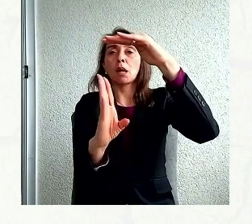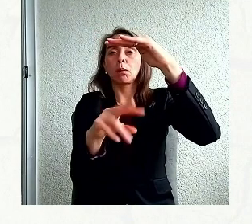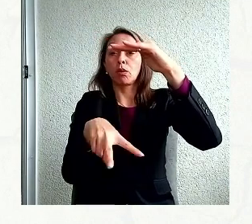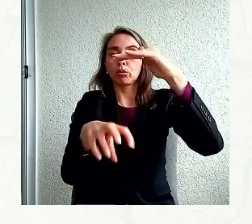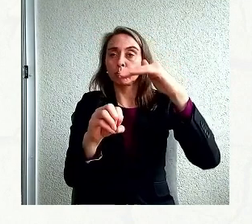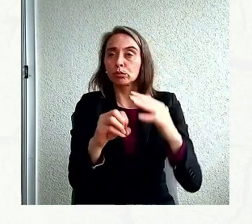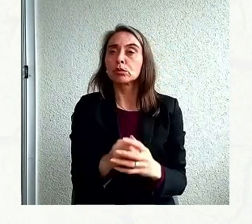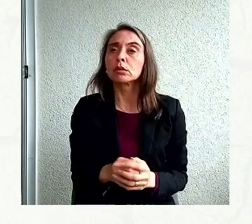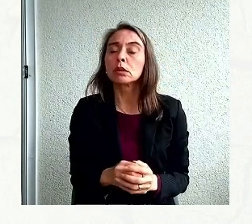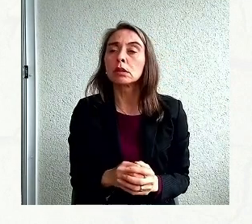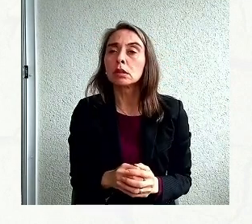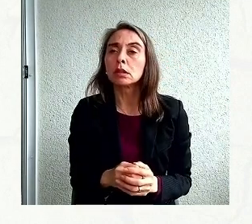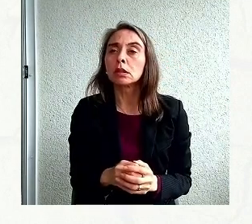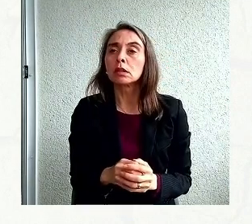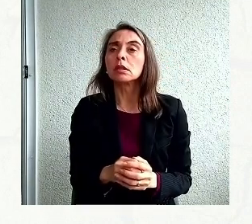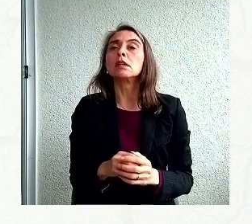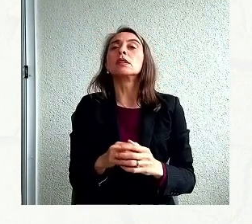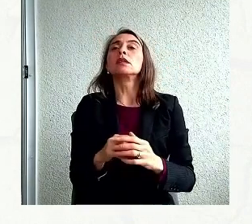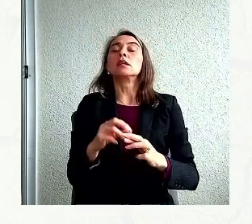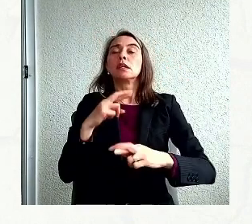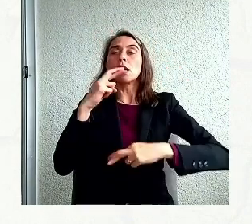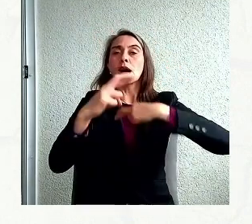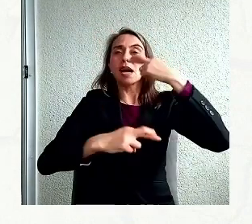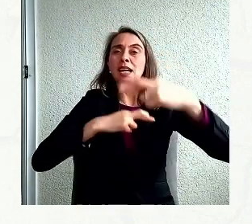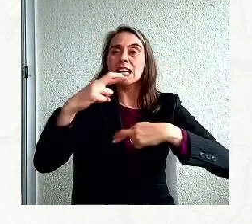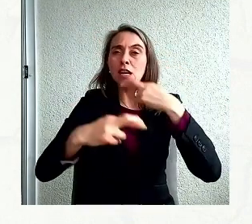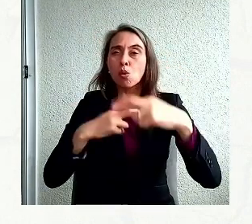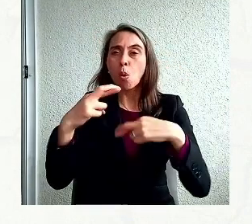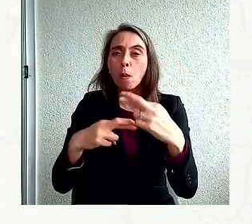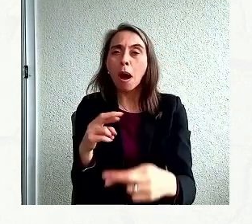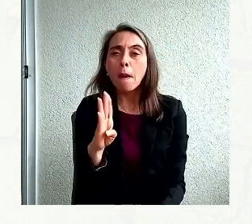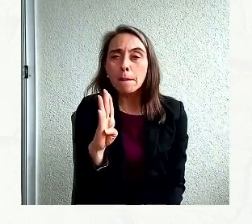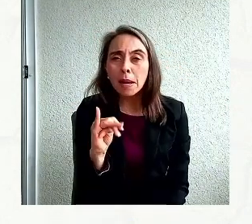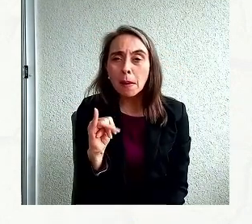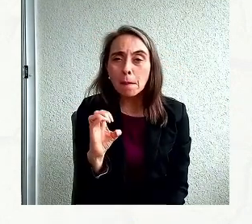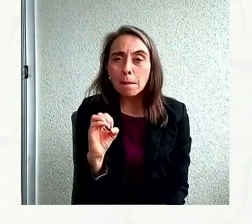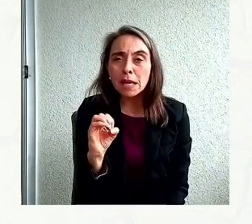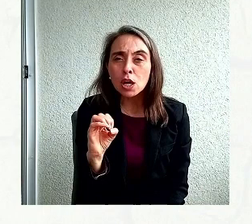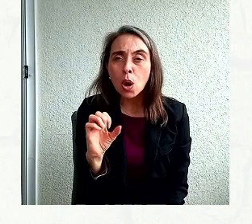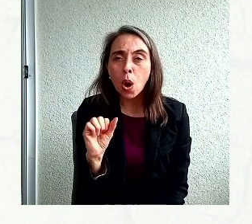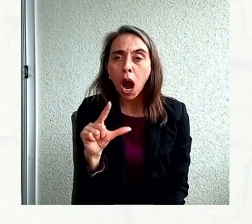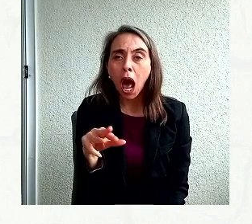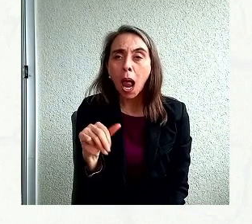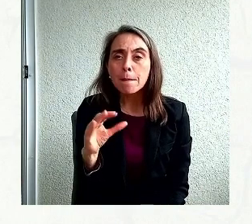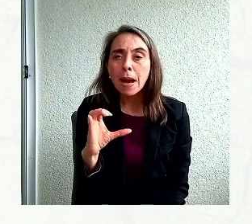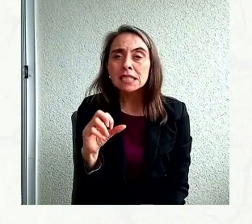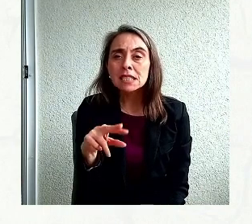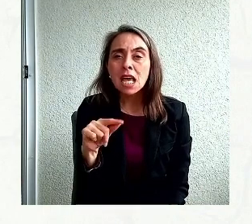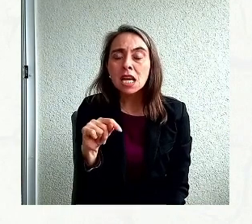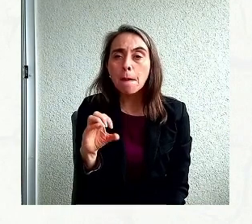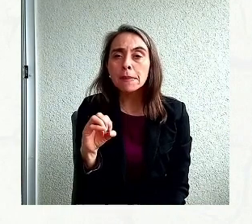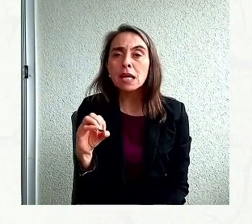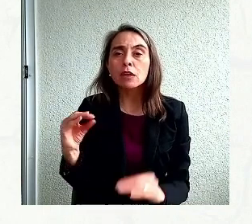Renovables y bioalmacenamiento. Hemos hablado con solar,